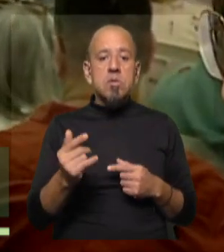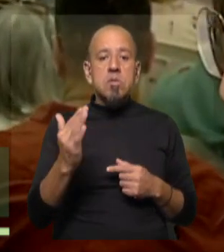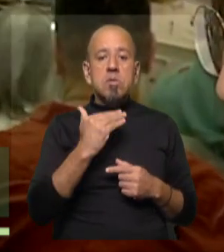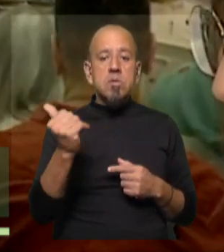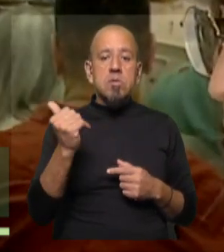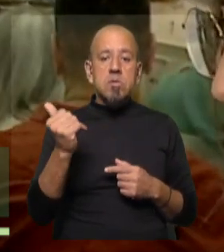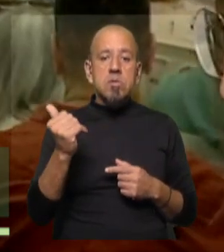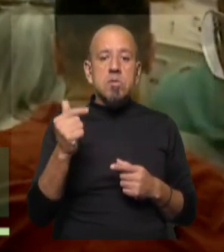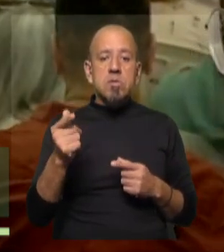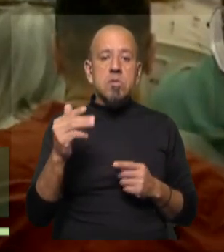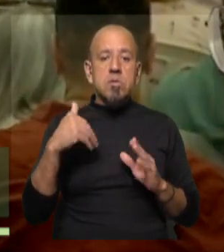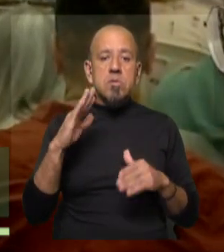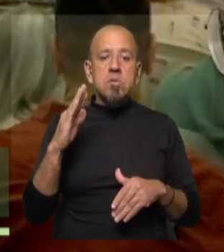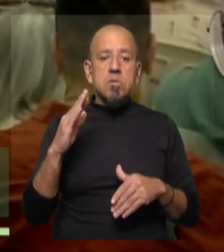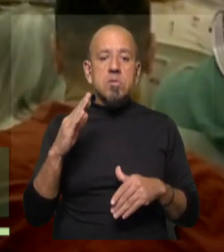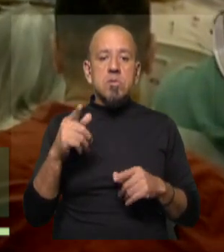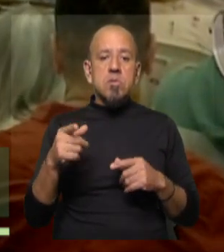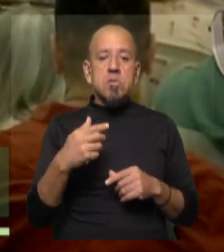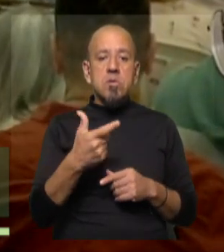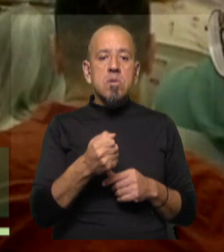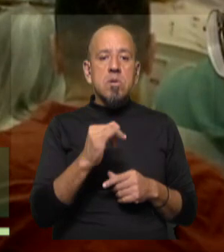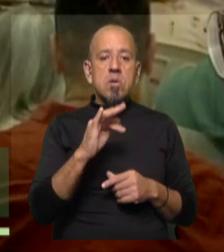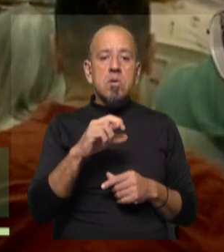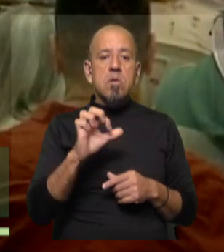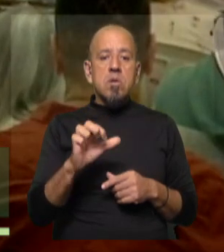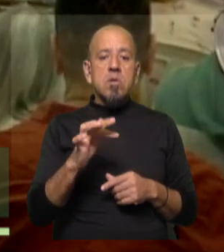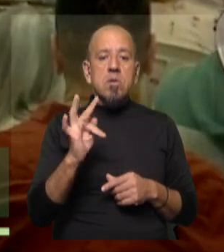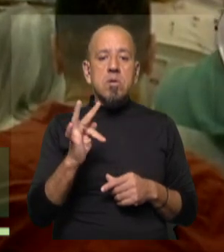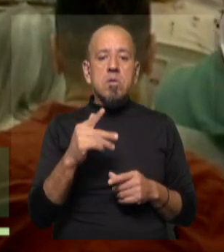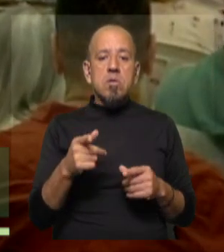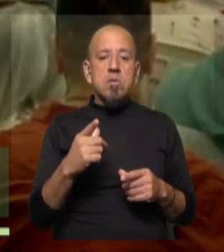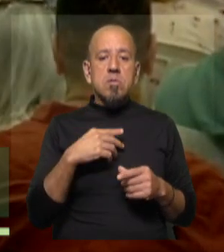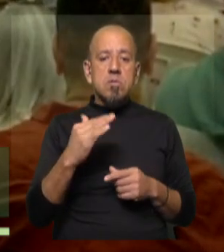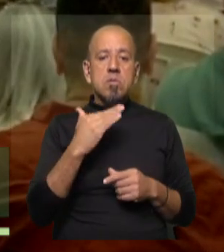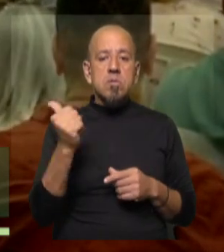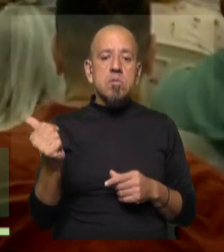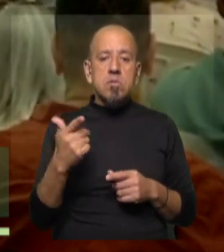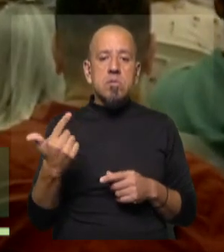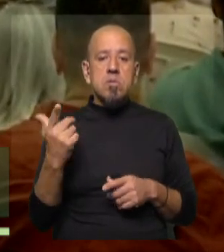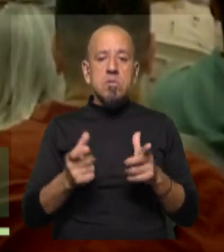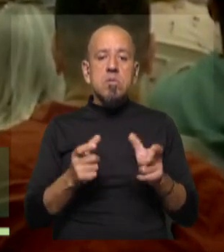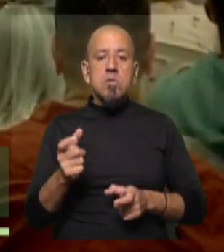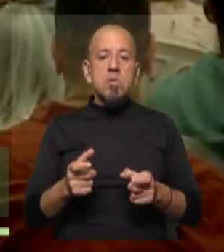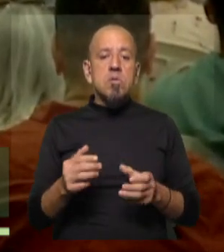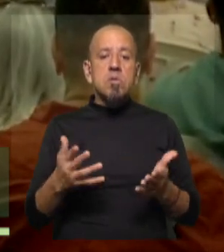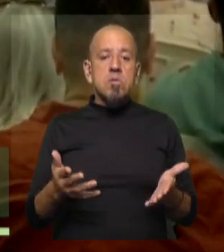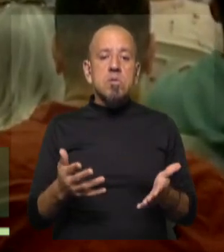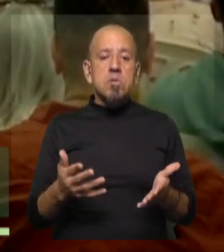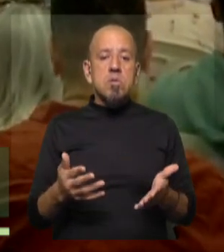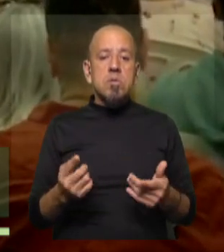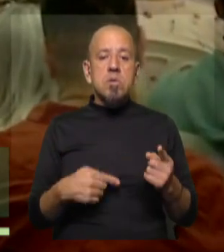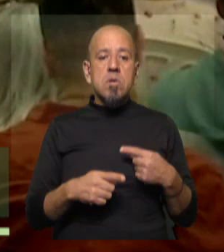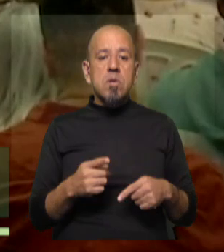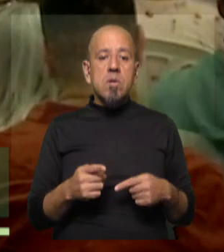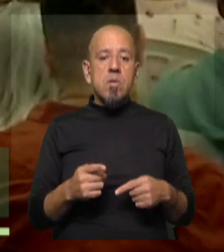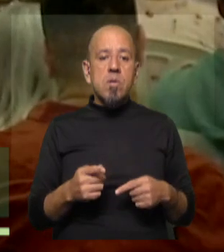la mayoría del partido, que la tiene Aire Fresco, a hablar del tema, vamos a ir encantados con esta gente. Y veremos quién